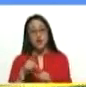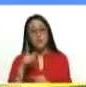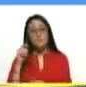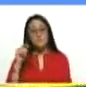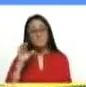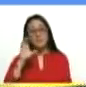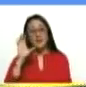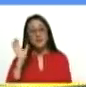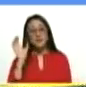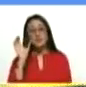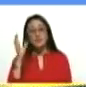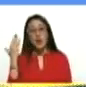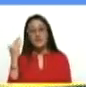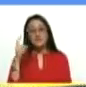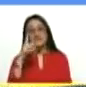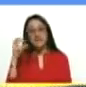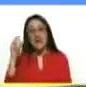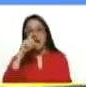de dependencia petrolera.